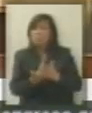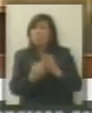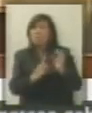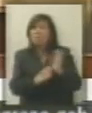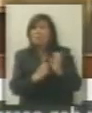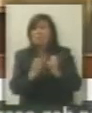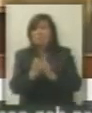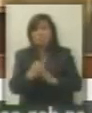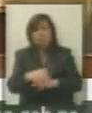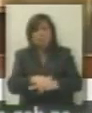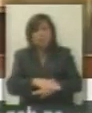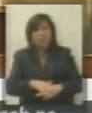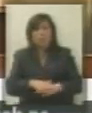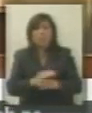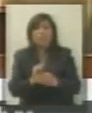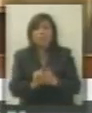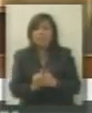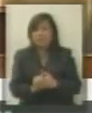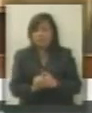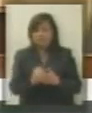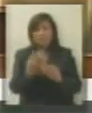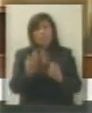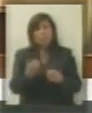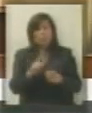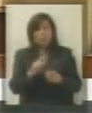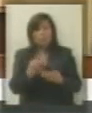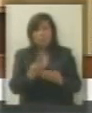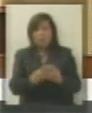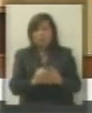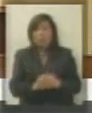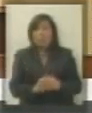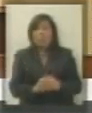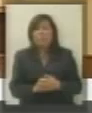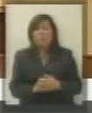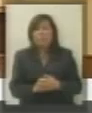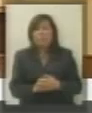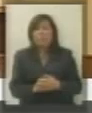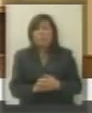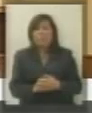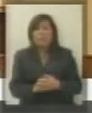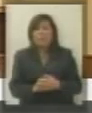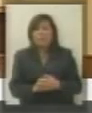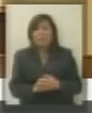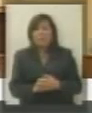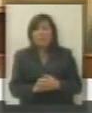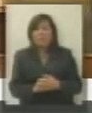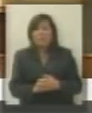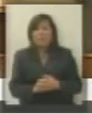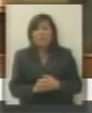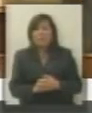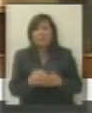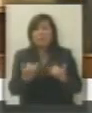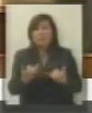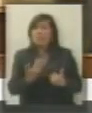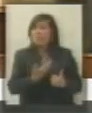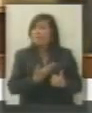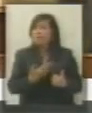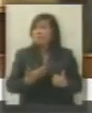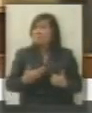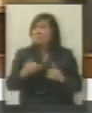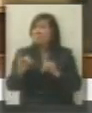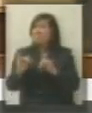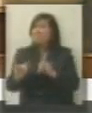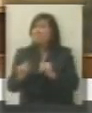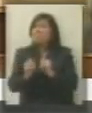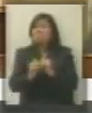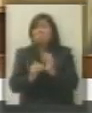etapa en la gestión de establecimientos penitenciarios. Señor presidente, señores congresistas, este gobierno dejará un país